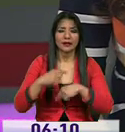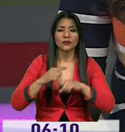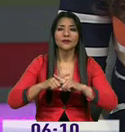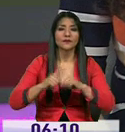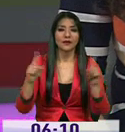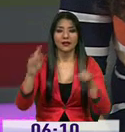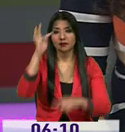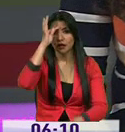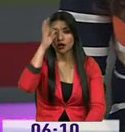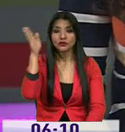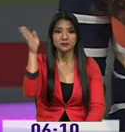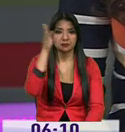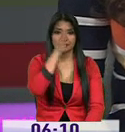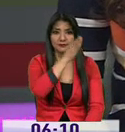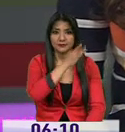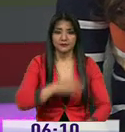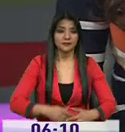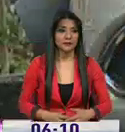casas asistenciales.